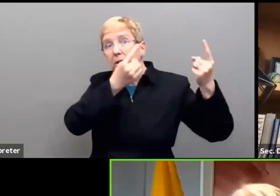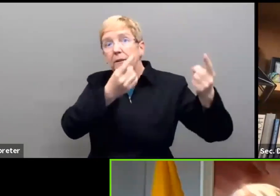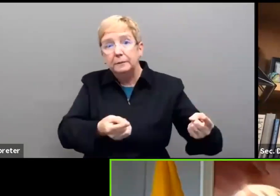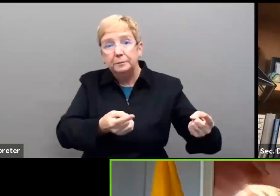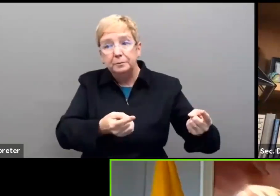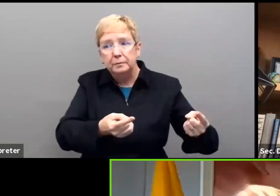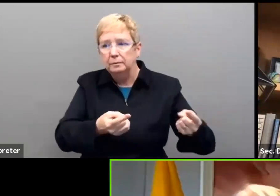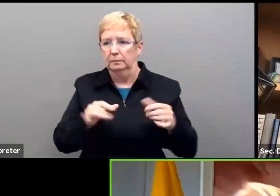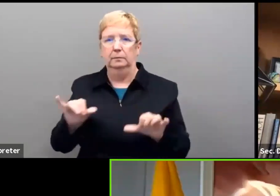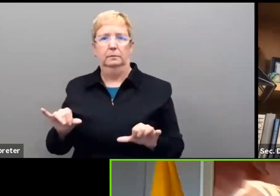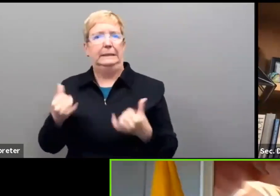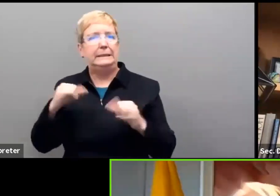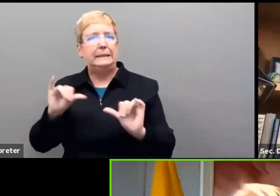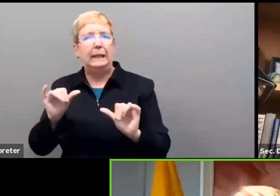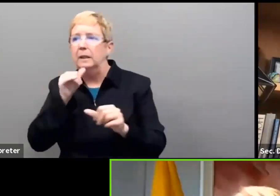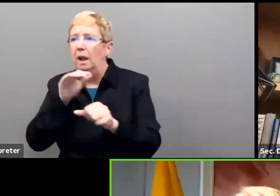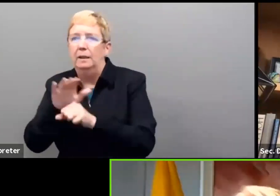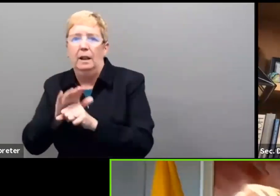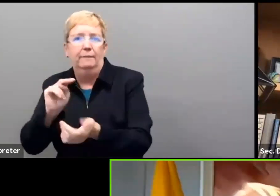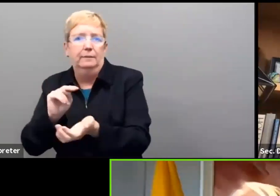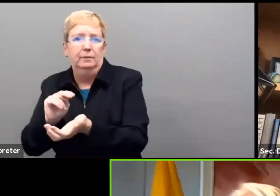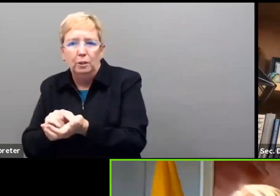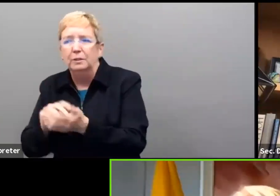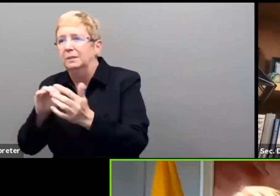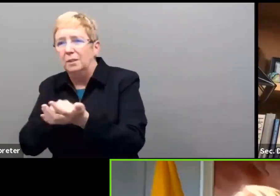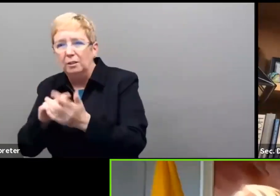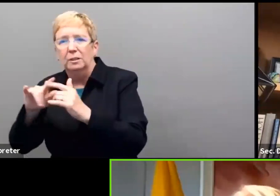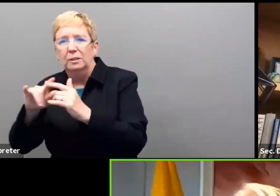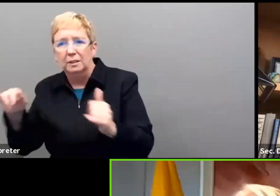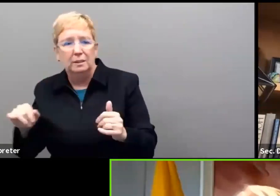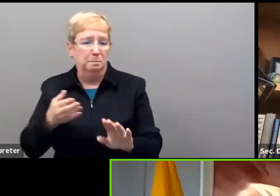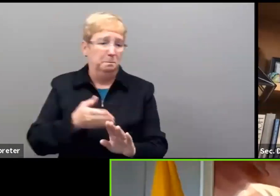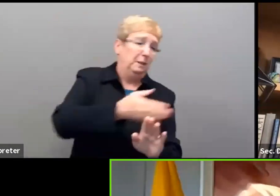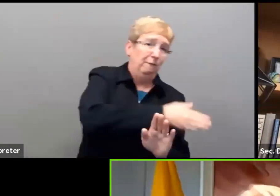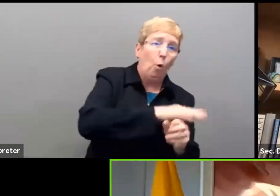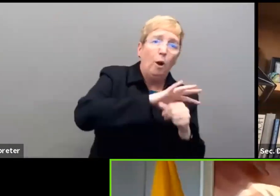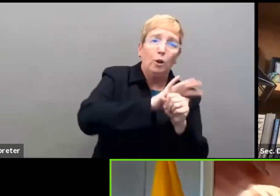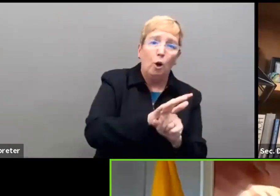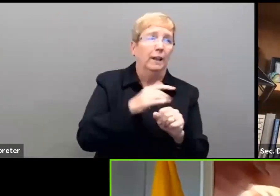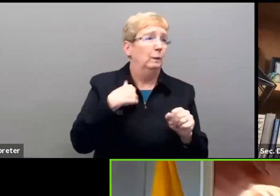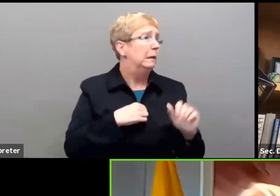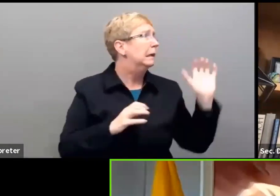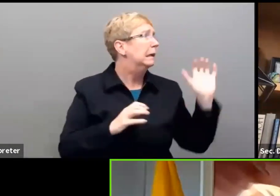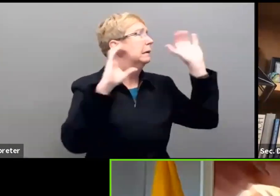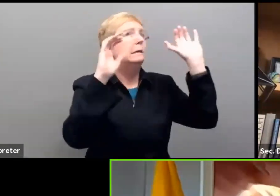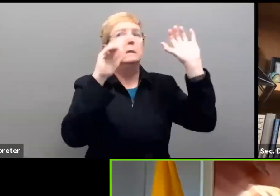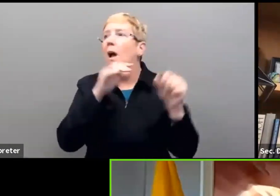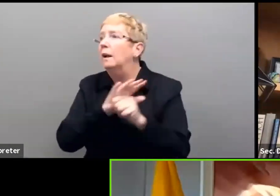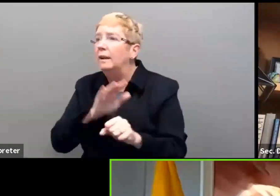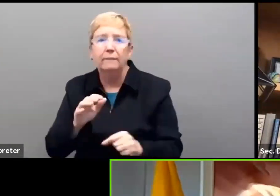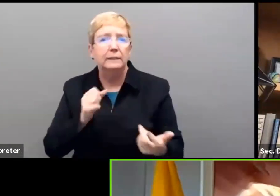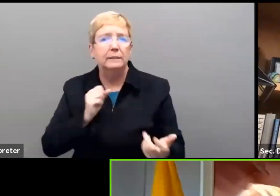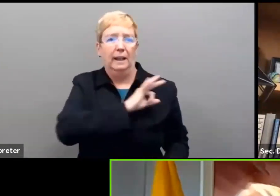las localidades, les dicen, bueno, hemos hecho todo, ya perdimos a todo nuestro personal,